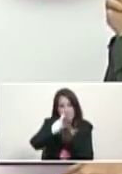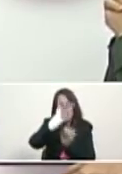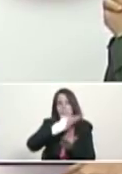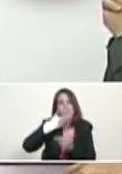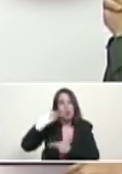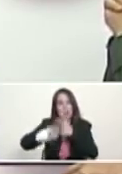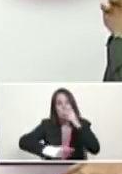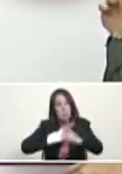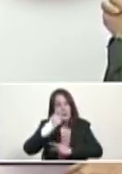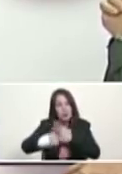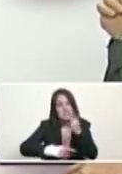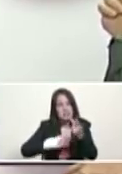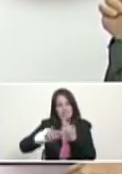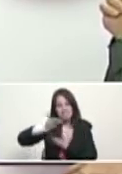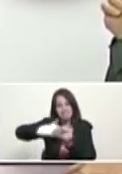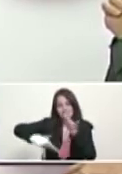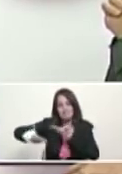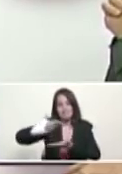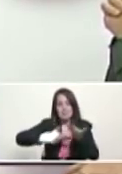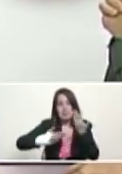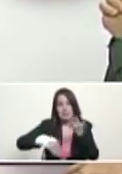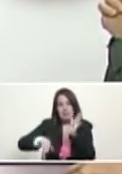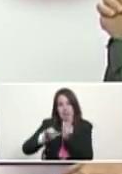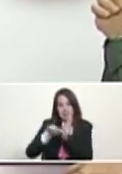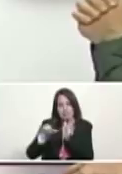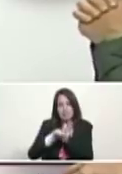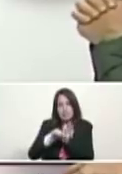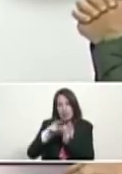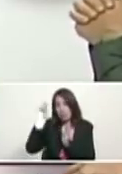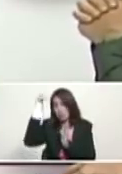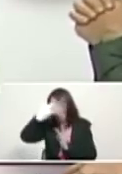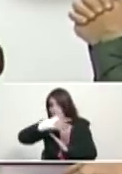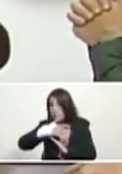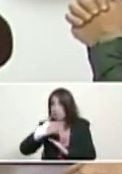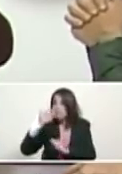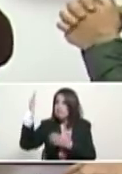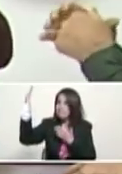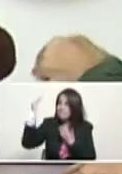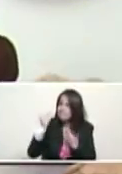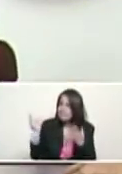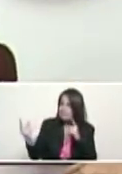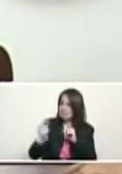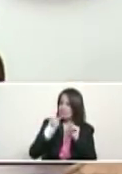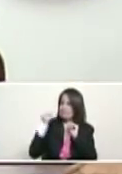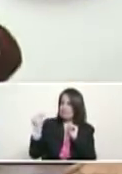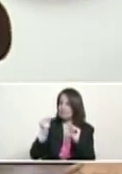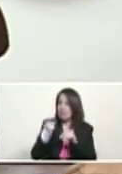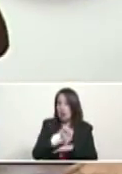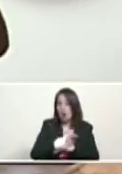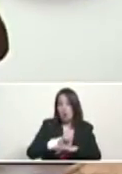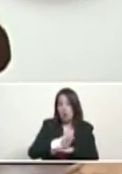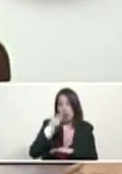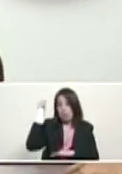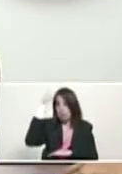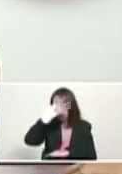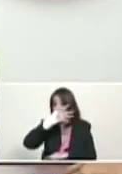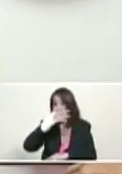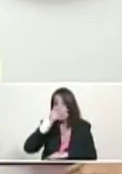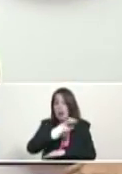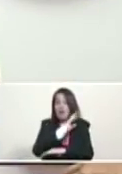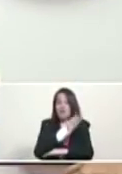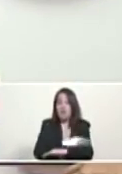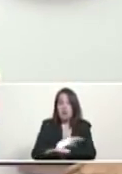de acercamiento entre el gobierno del presidente Donald Trump y el gobierno bolivariano y las fuerzas